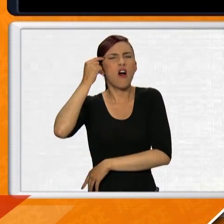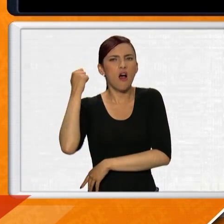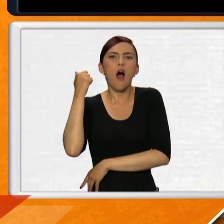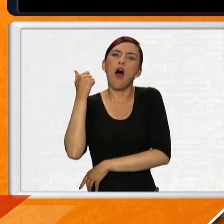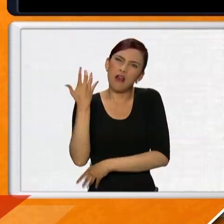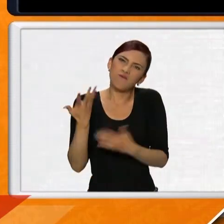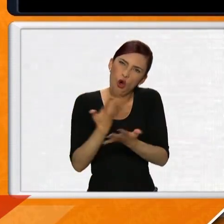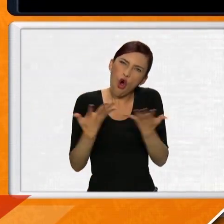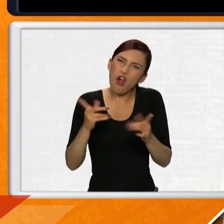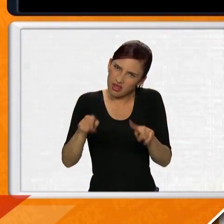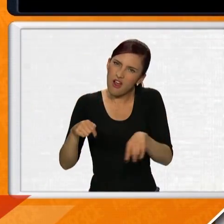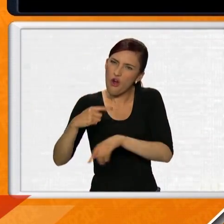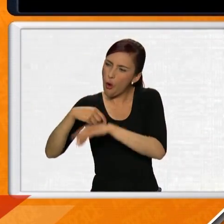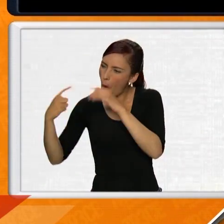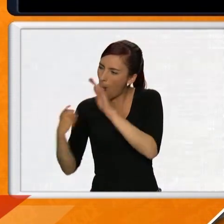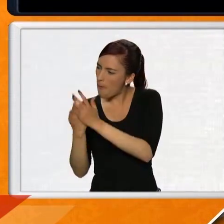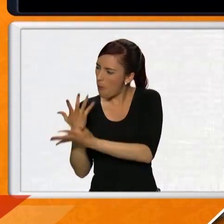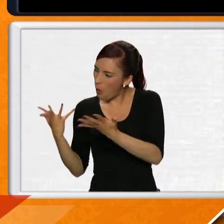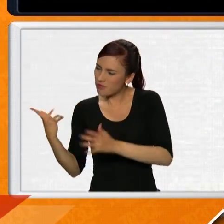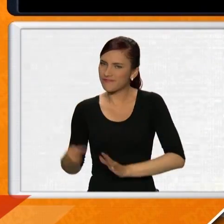Media.